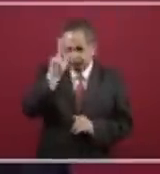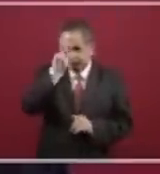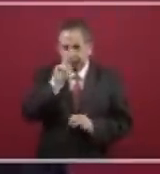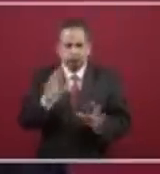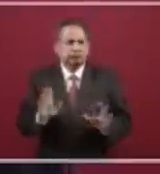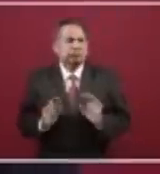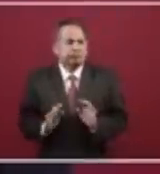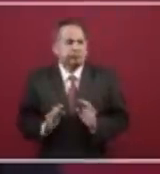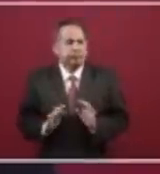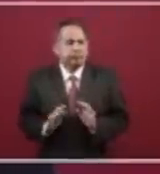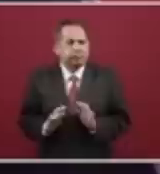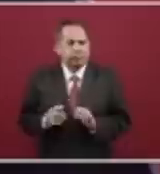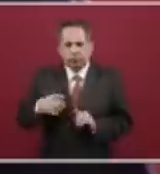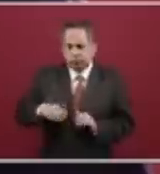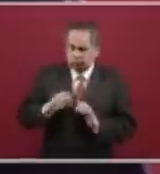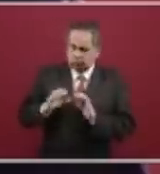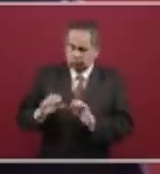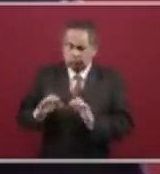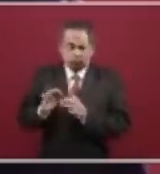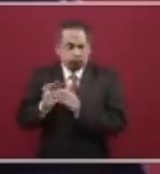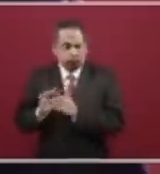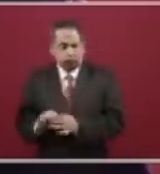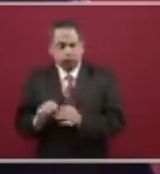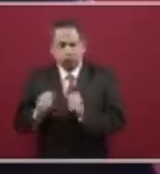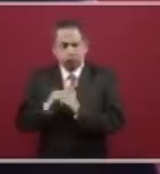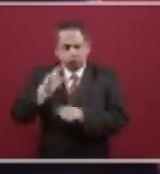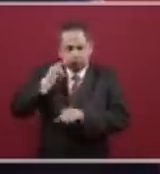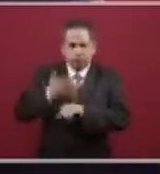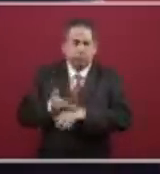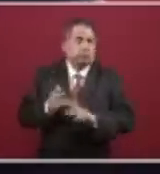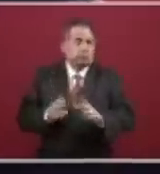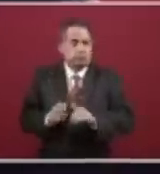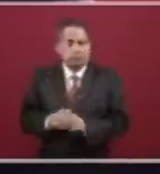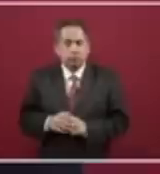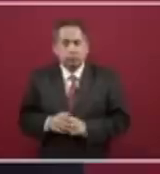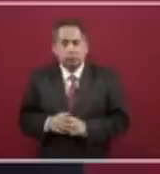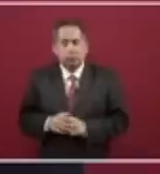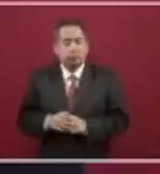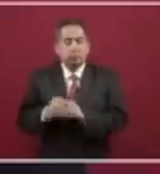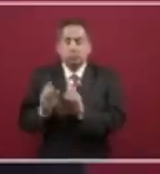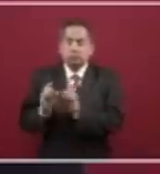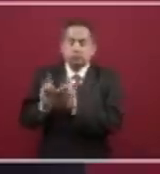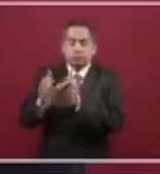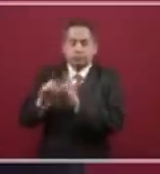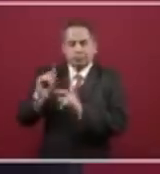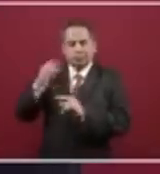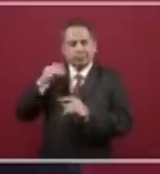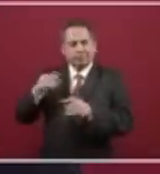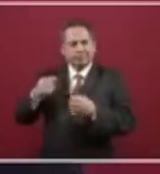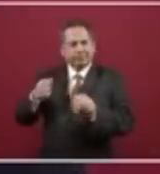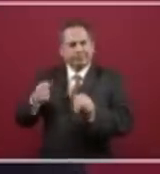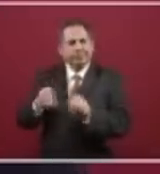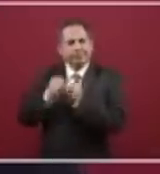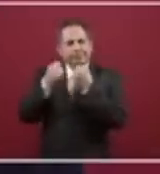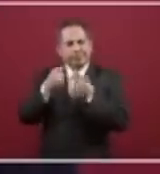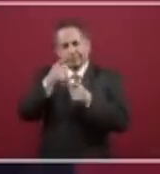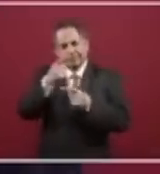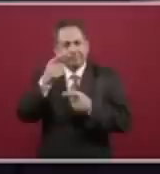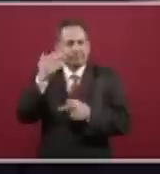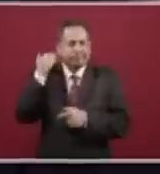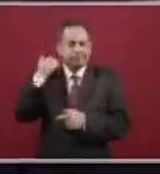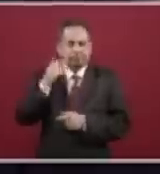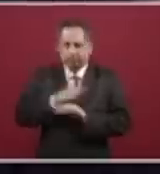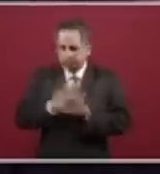actuar de manera responsable en el caso del incidente que se presentó ya